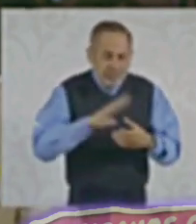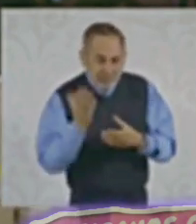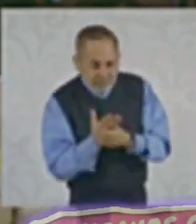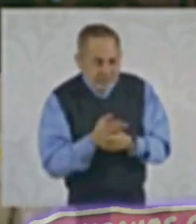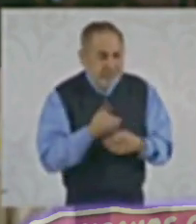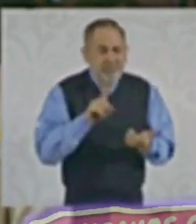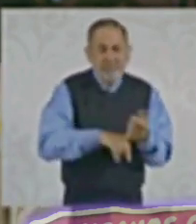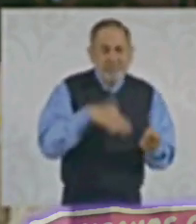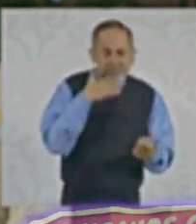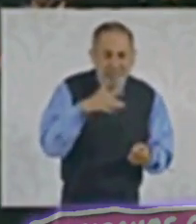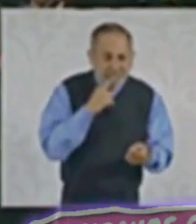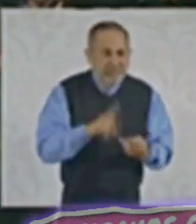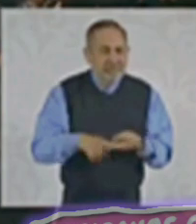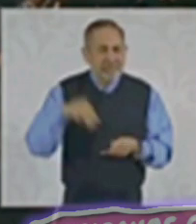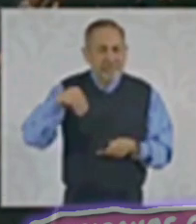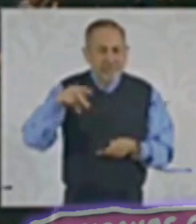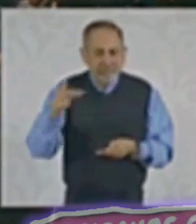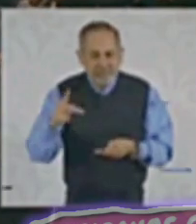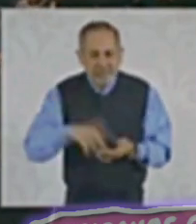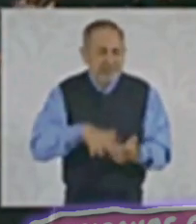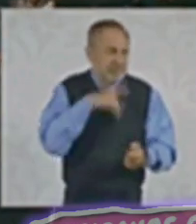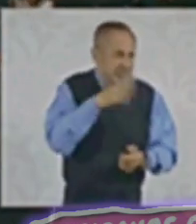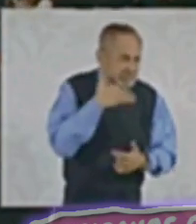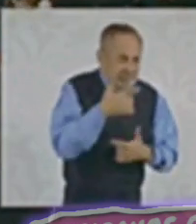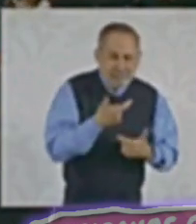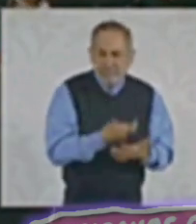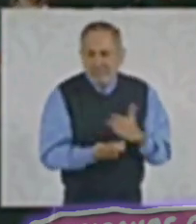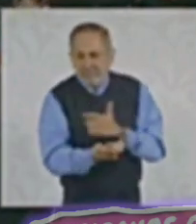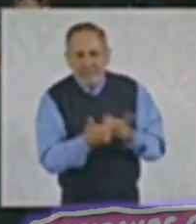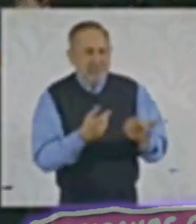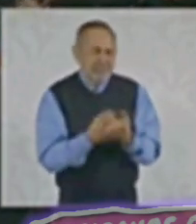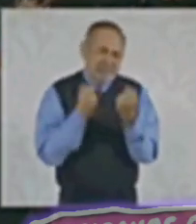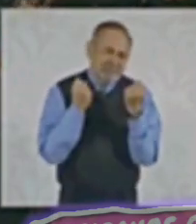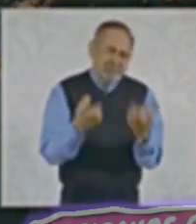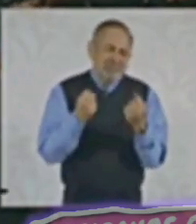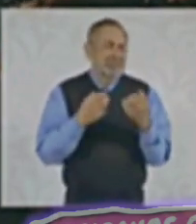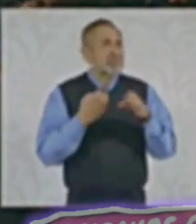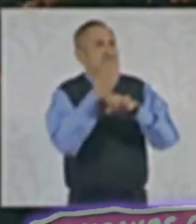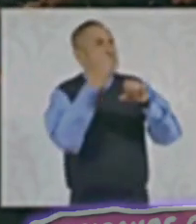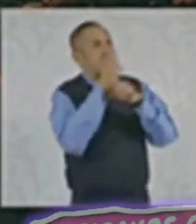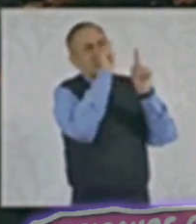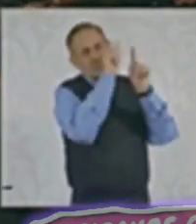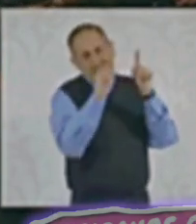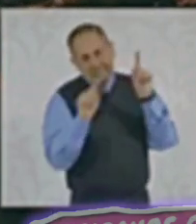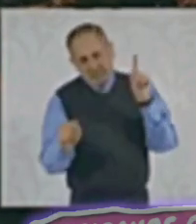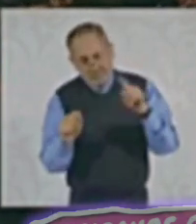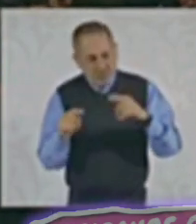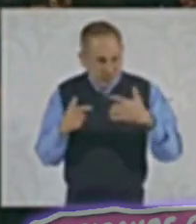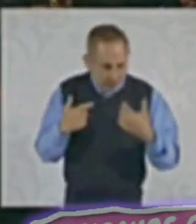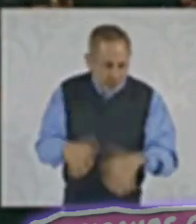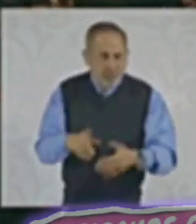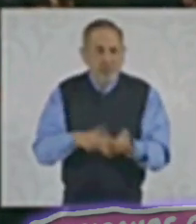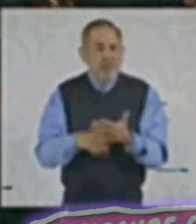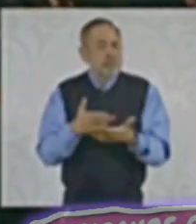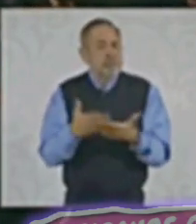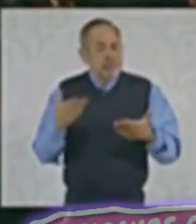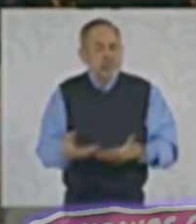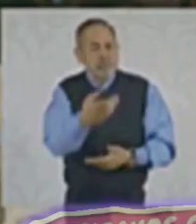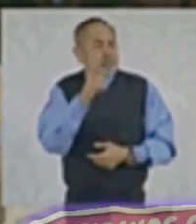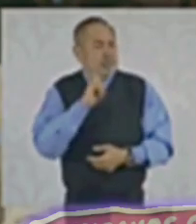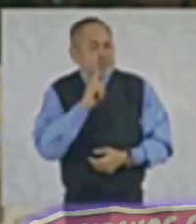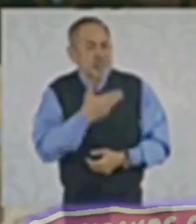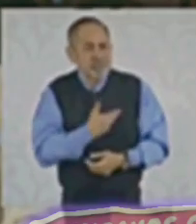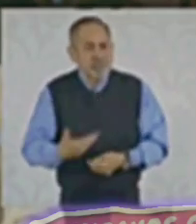ministerios públicos, evidentemente existe en muchos estados. Hoy como presidenta